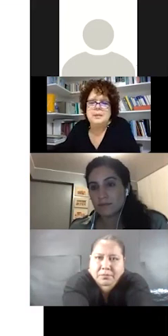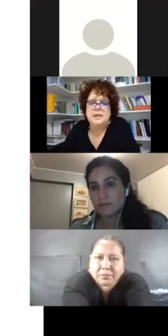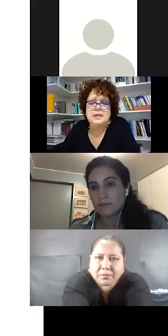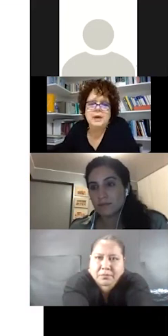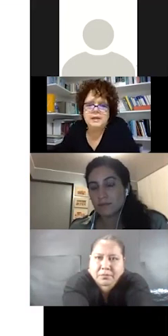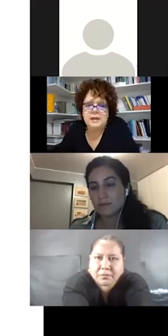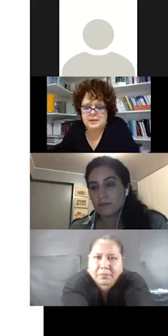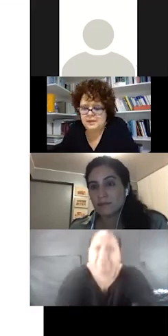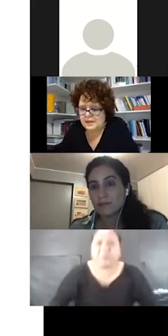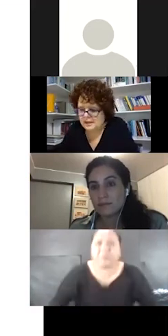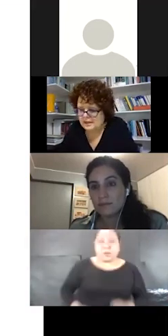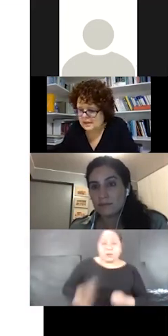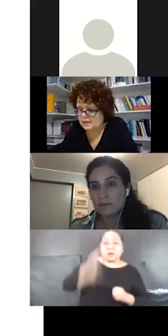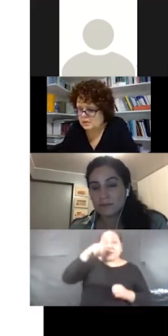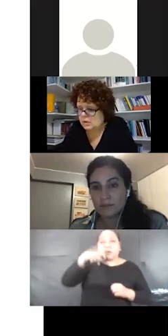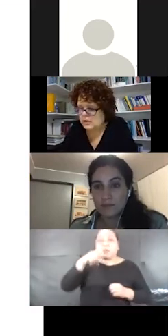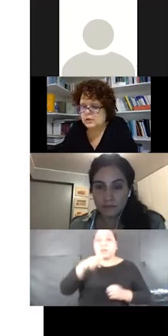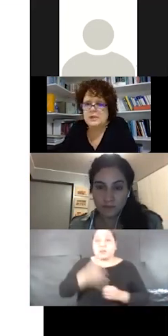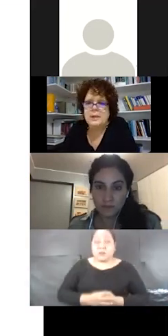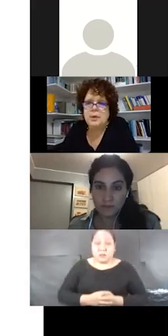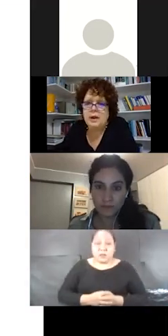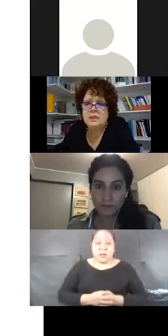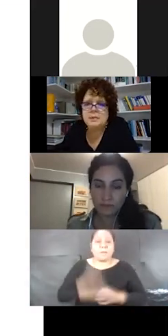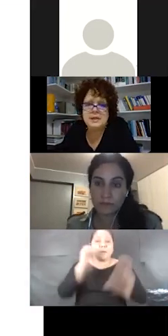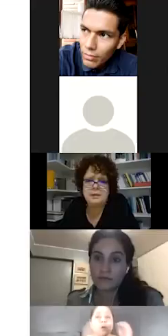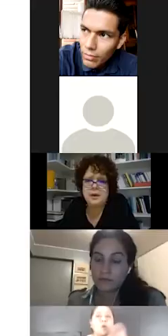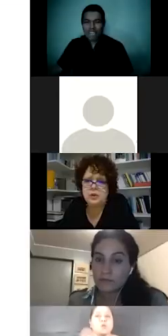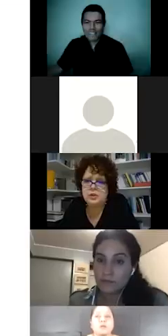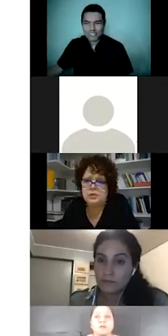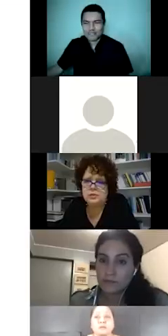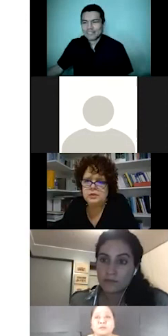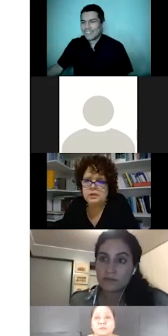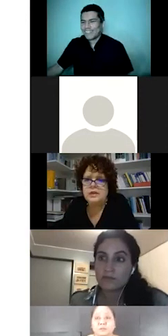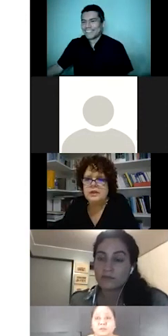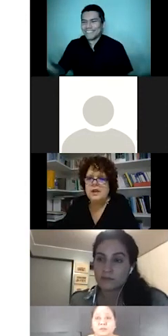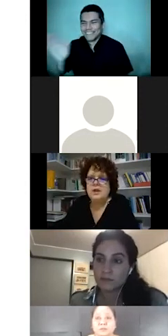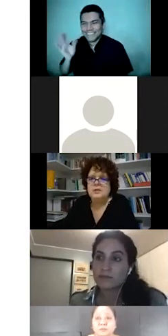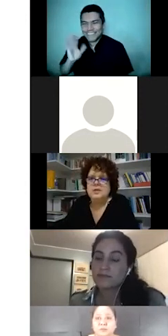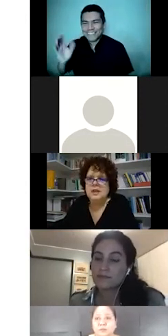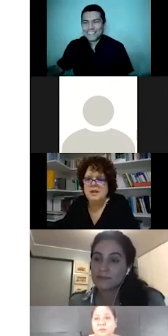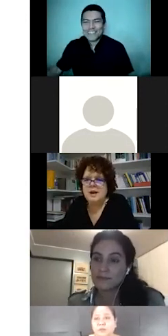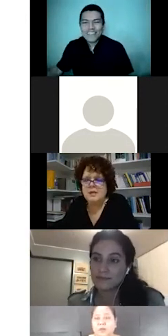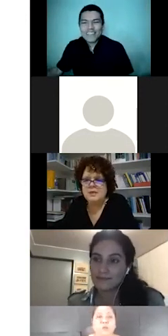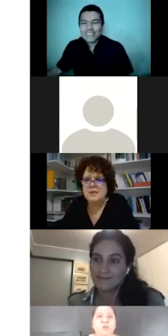tiene que participar de instituciones donde tengan programas especiales para los chicos, ¿no?